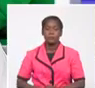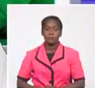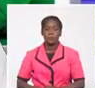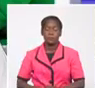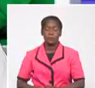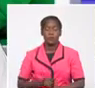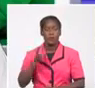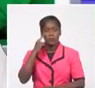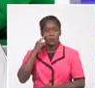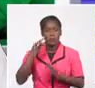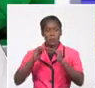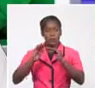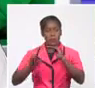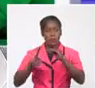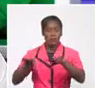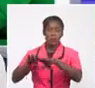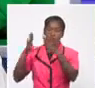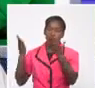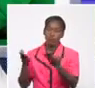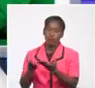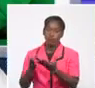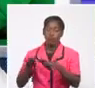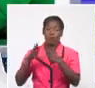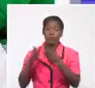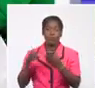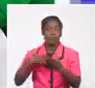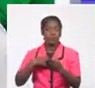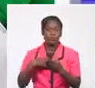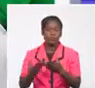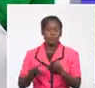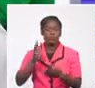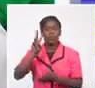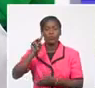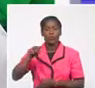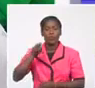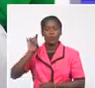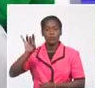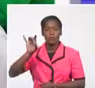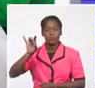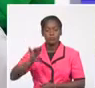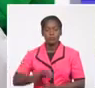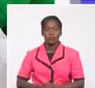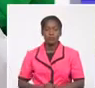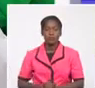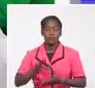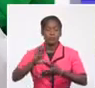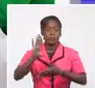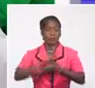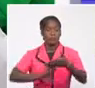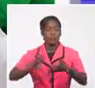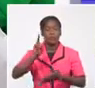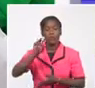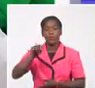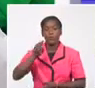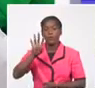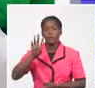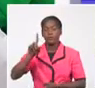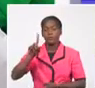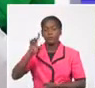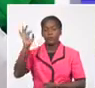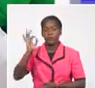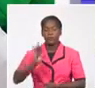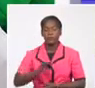inferior a la del mundo 2,15% y a la región de las Américas de 2,41%.